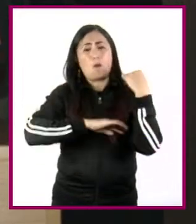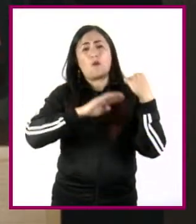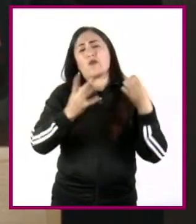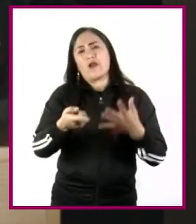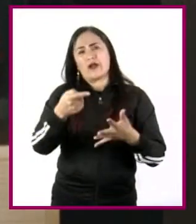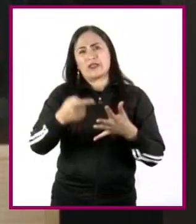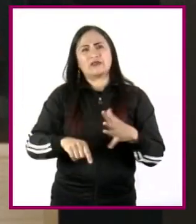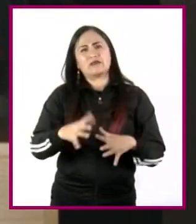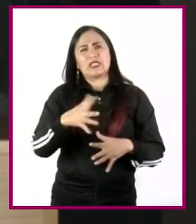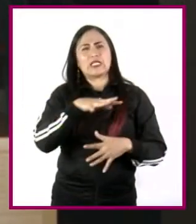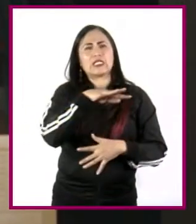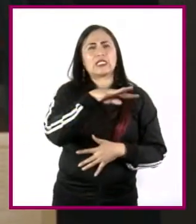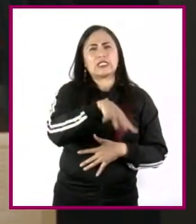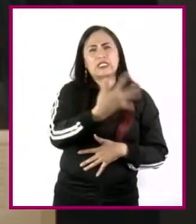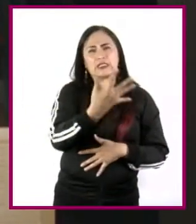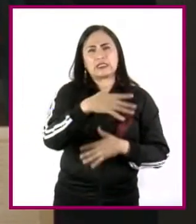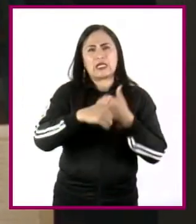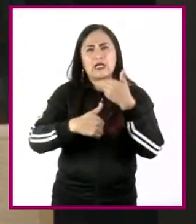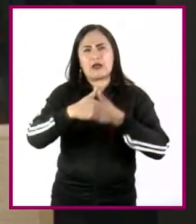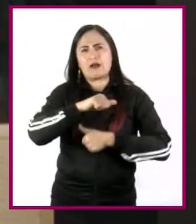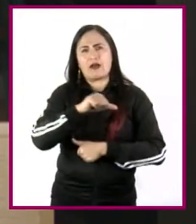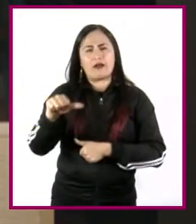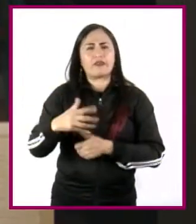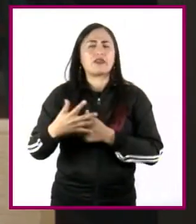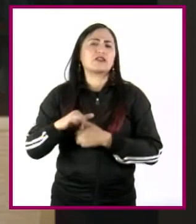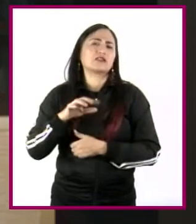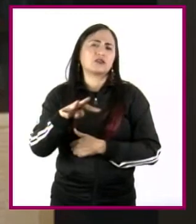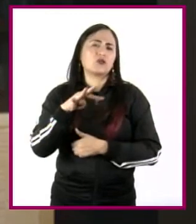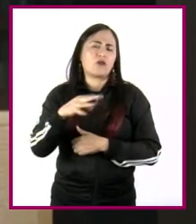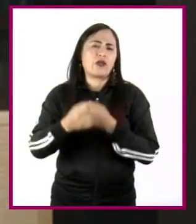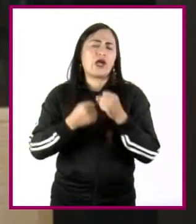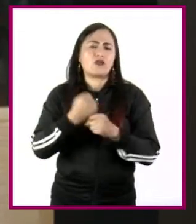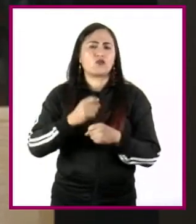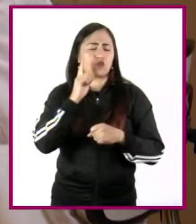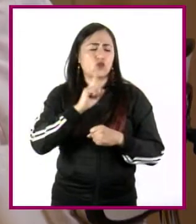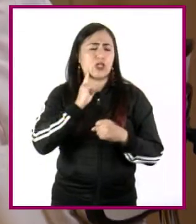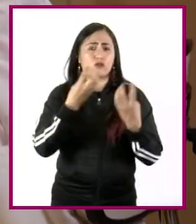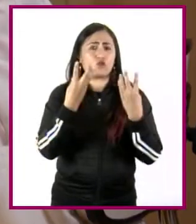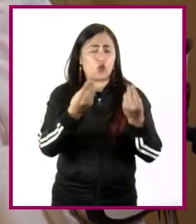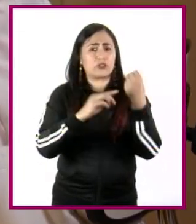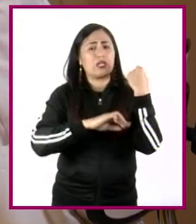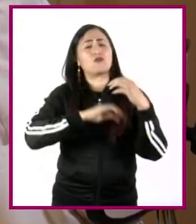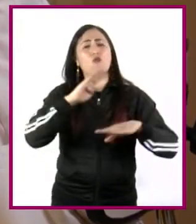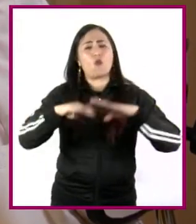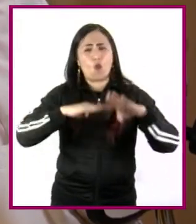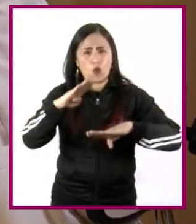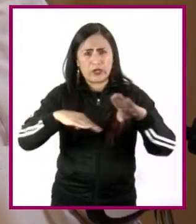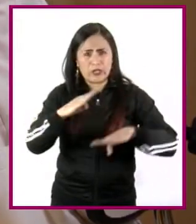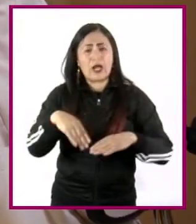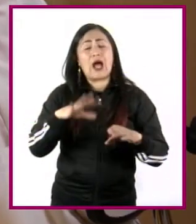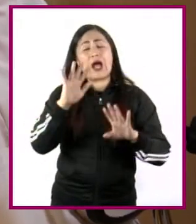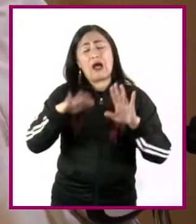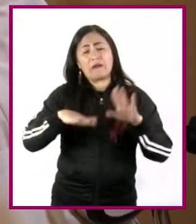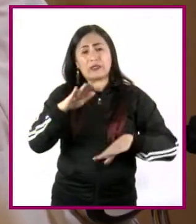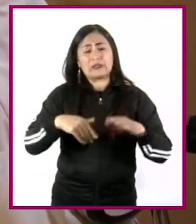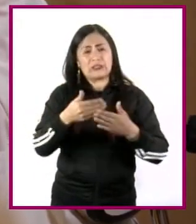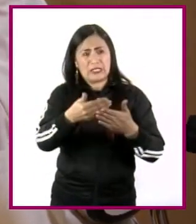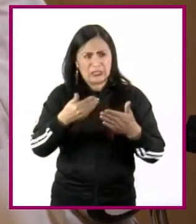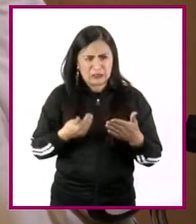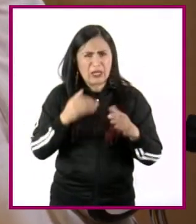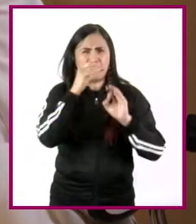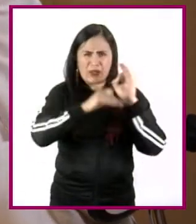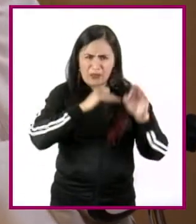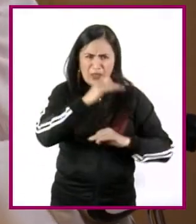de 15 a 19 años, a pesar de que la mayoría de las complicaciones que se suelen presentar pueden prevenirse o ser